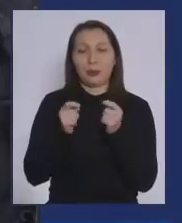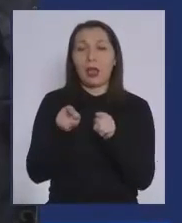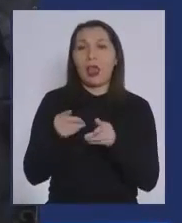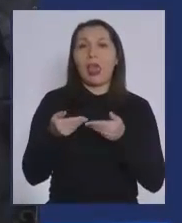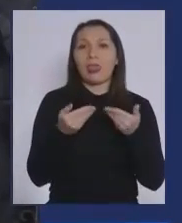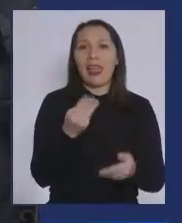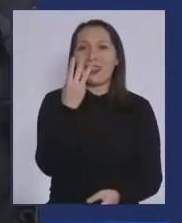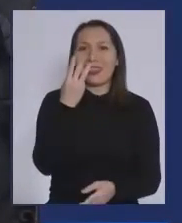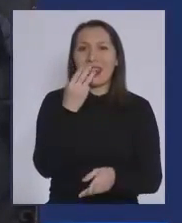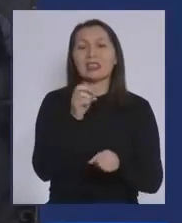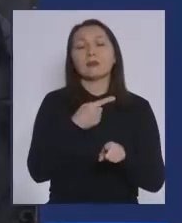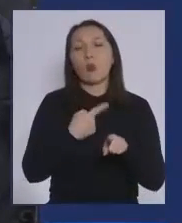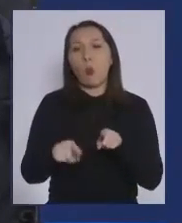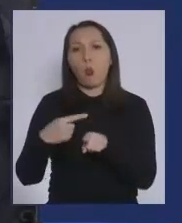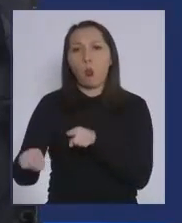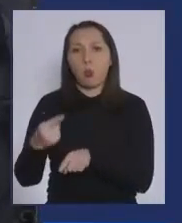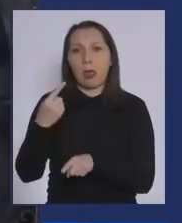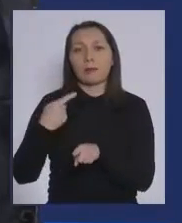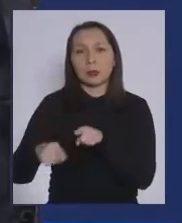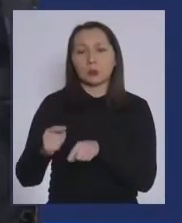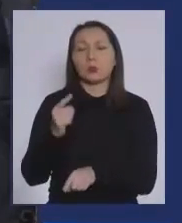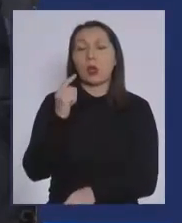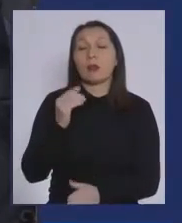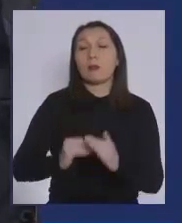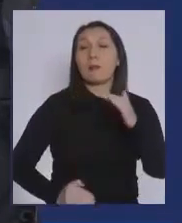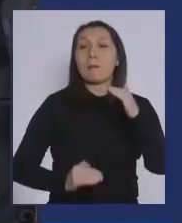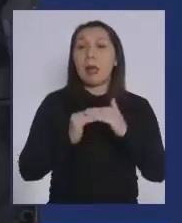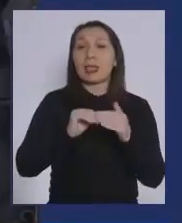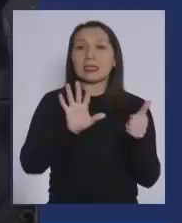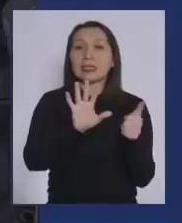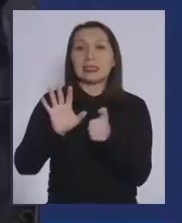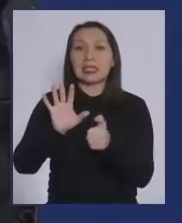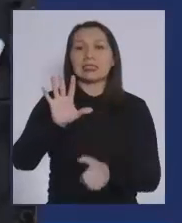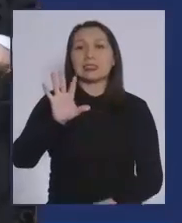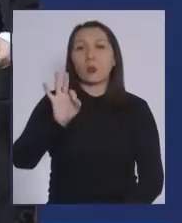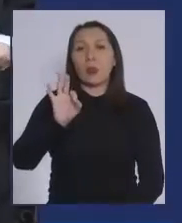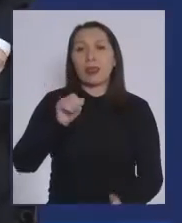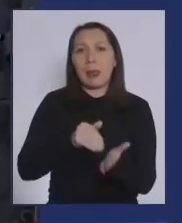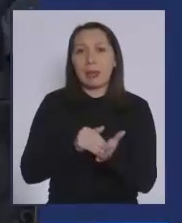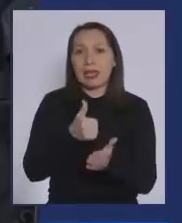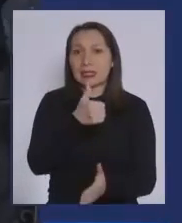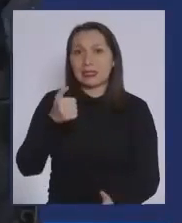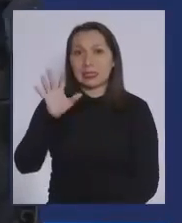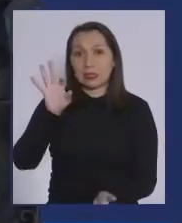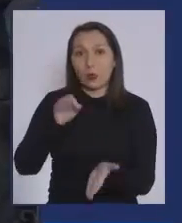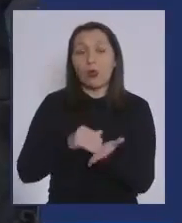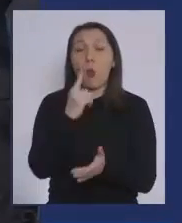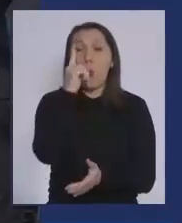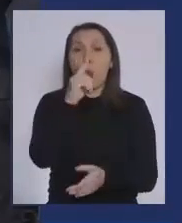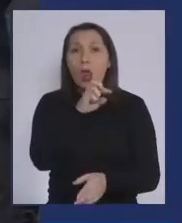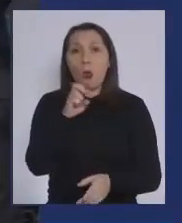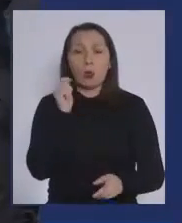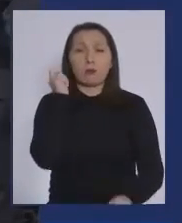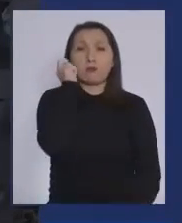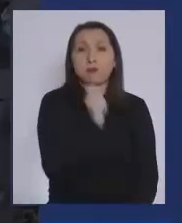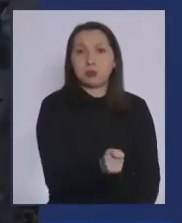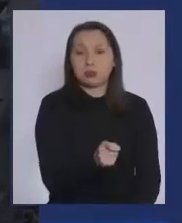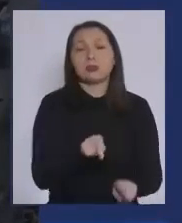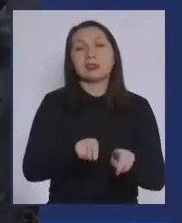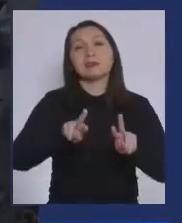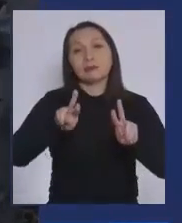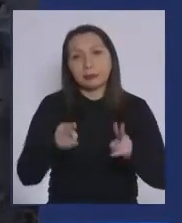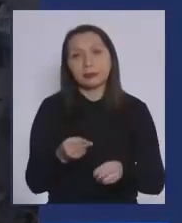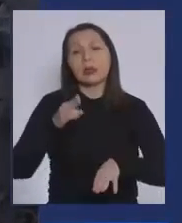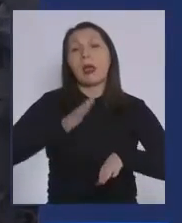va a otorgar en tres cuotas mensuales con un máximo de 650 mil pesos por cuota lo cual significa